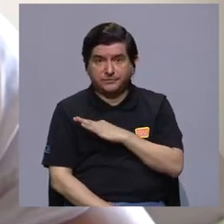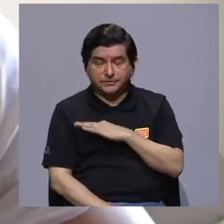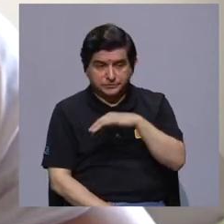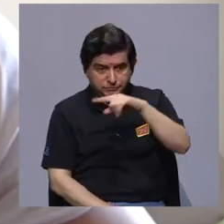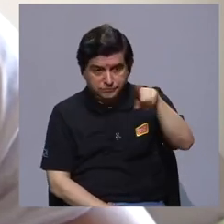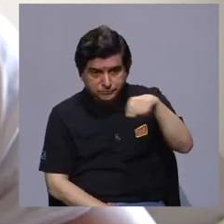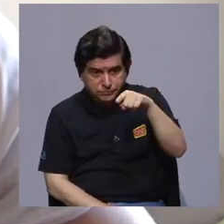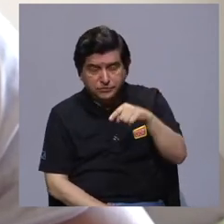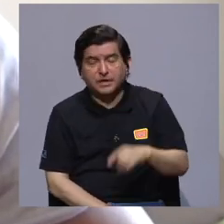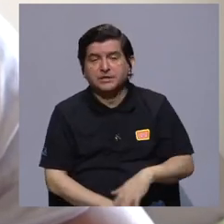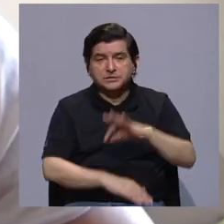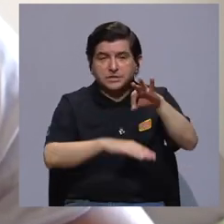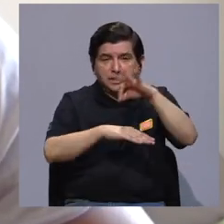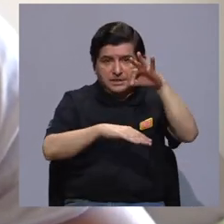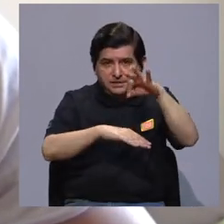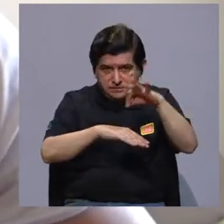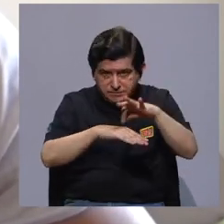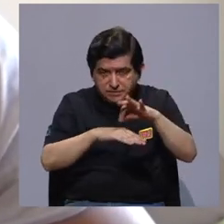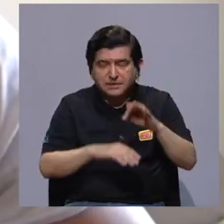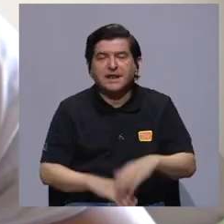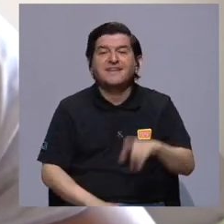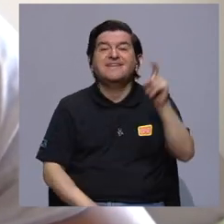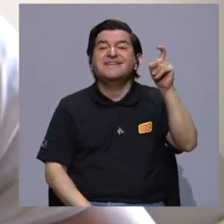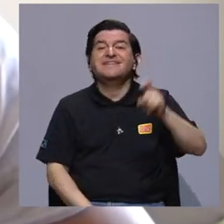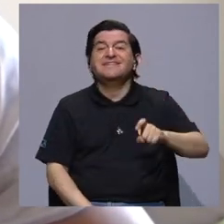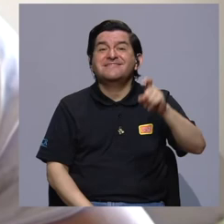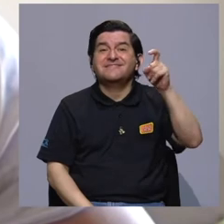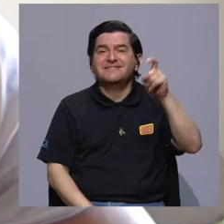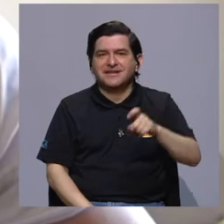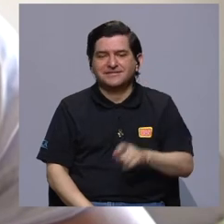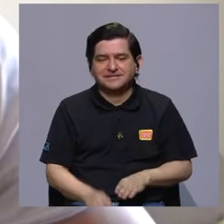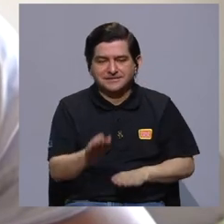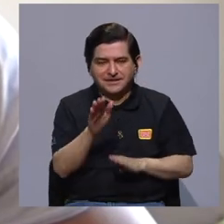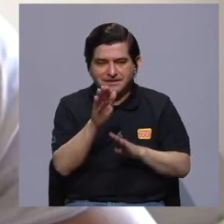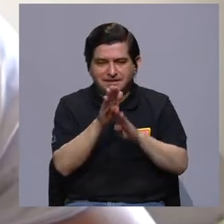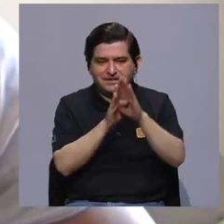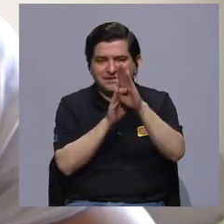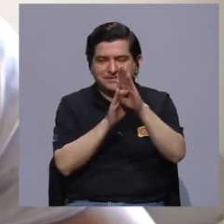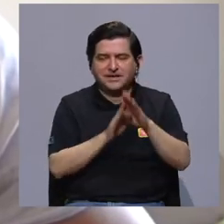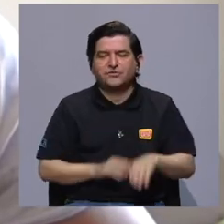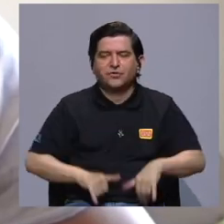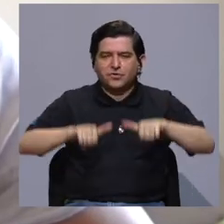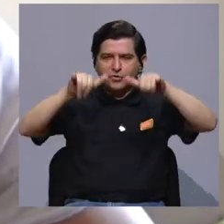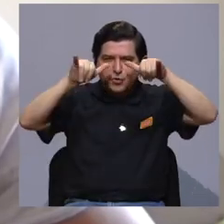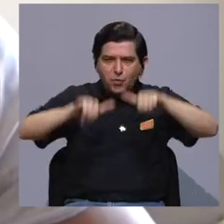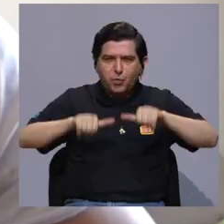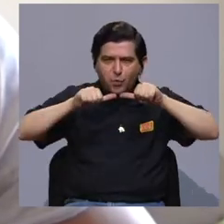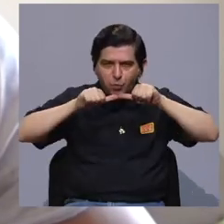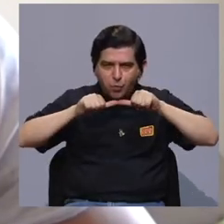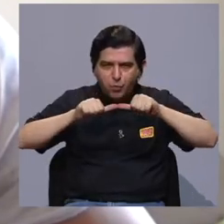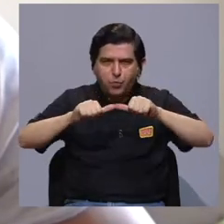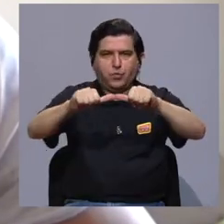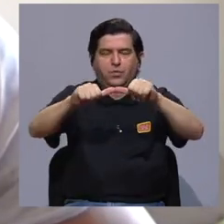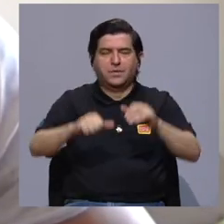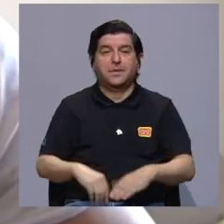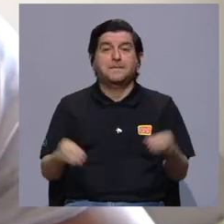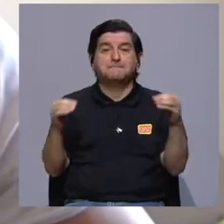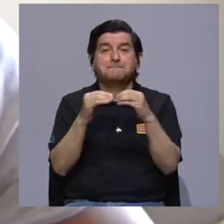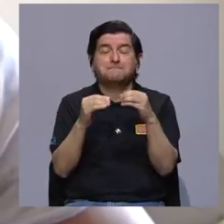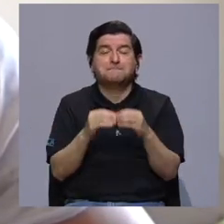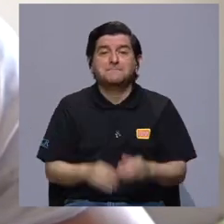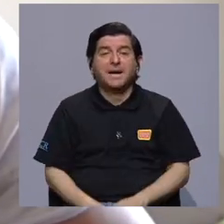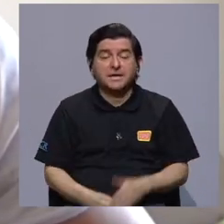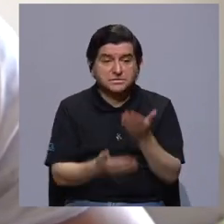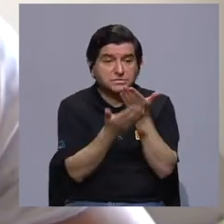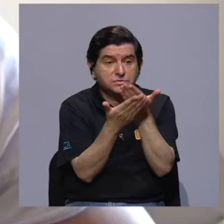de estos insectos, es necesario el desarrollo sostenible. Y ciertamente, entre